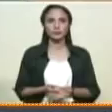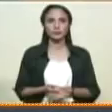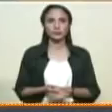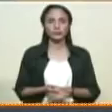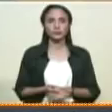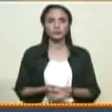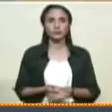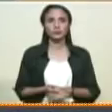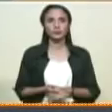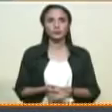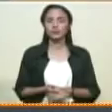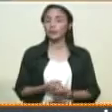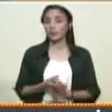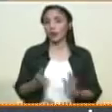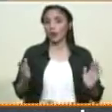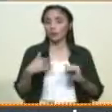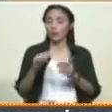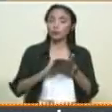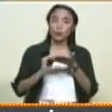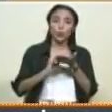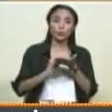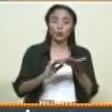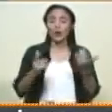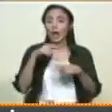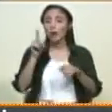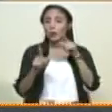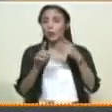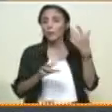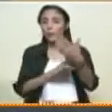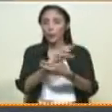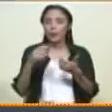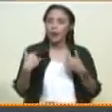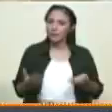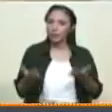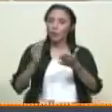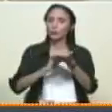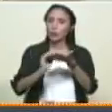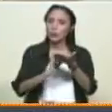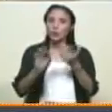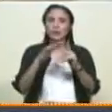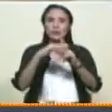Comenzar a resolver algunas cosas que estén pendientes.